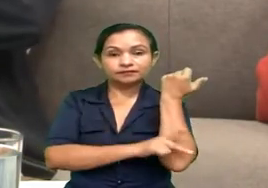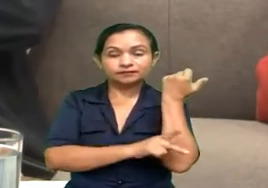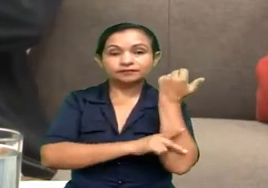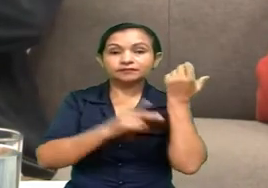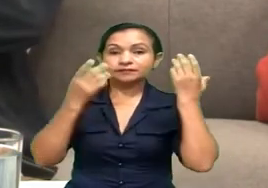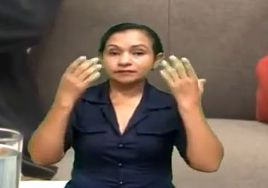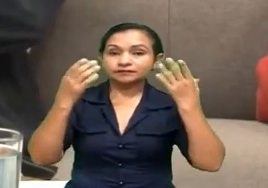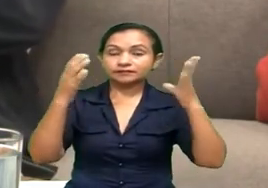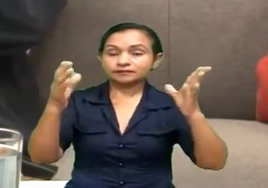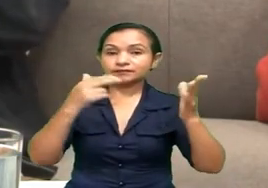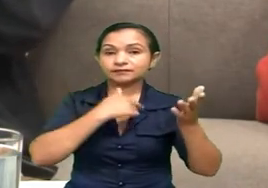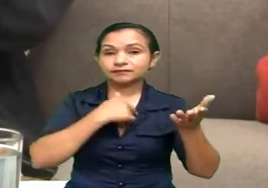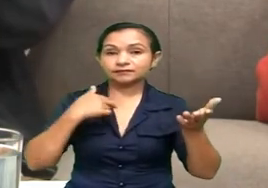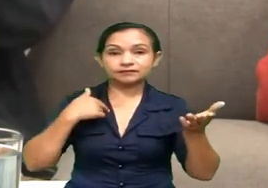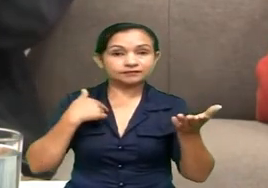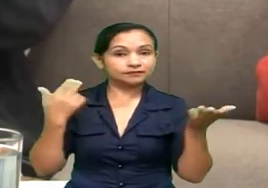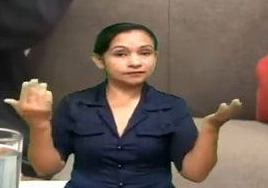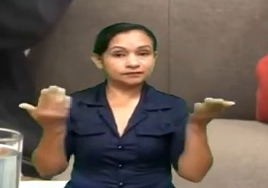que fueron